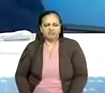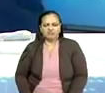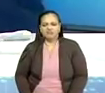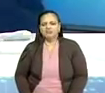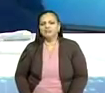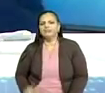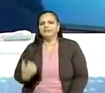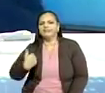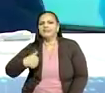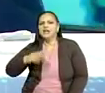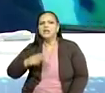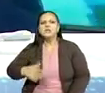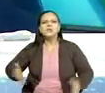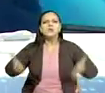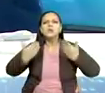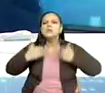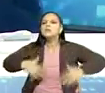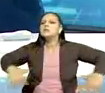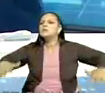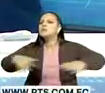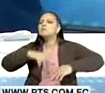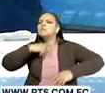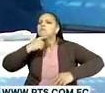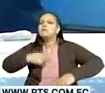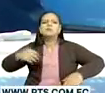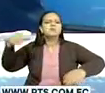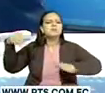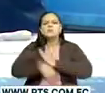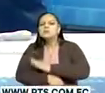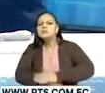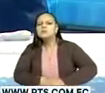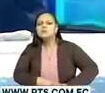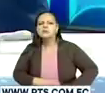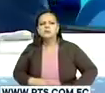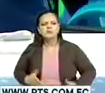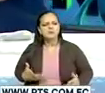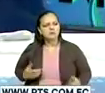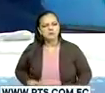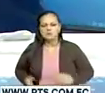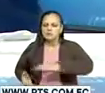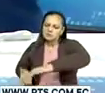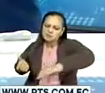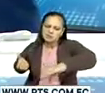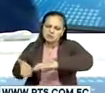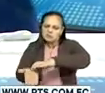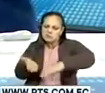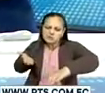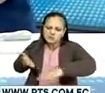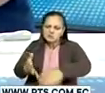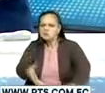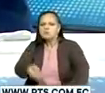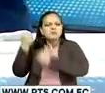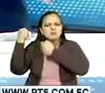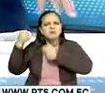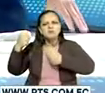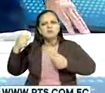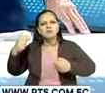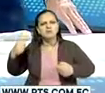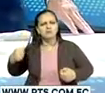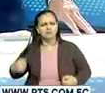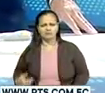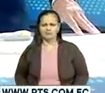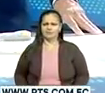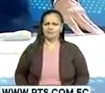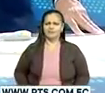porque hay unos que dicen: ah, por lo menos le daño esto. Como que si la ciudad tiene la culpa de su resentimiento o